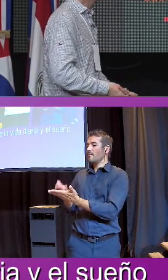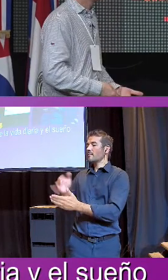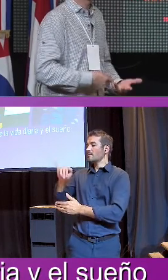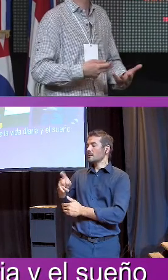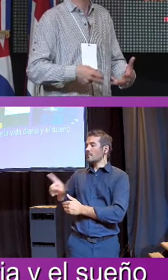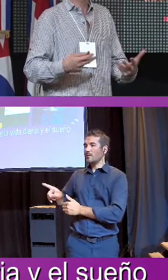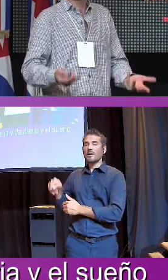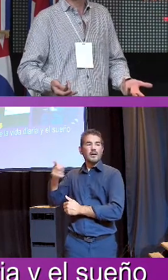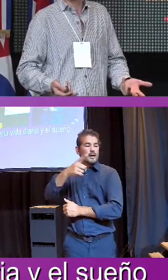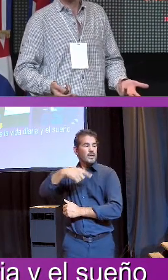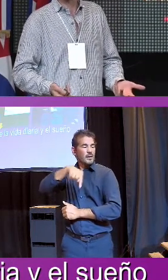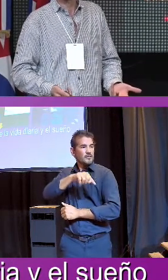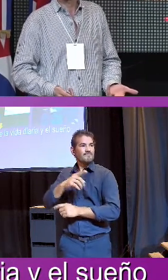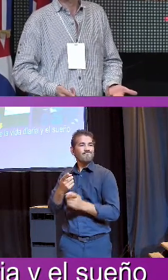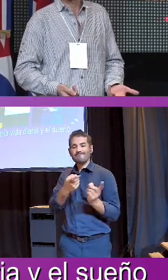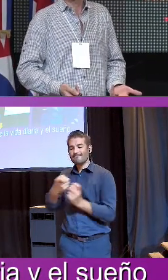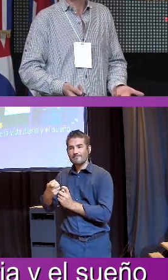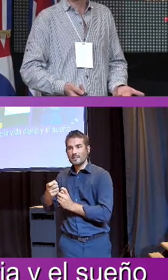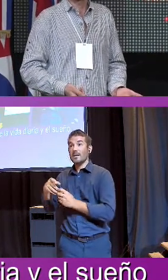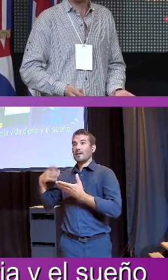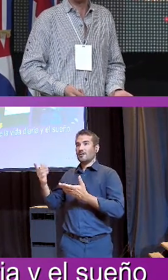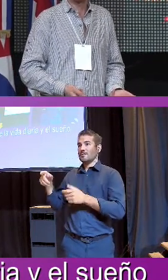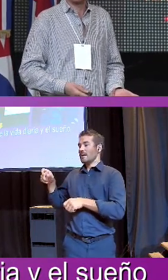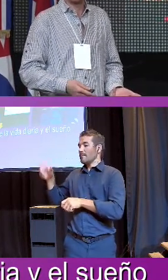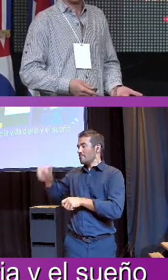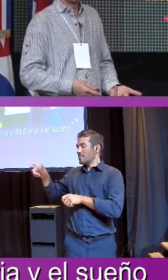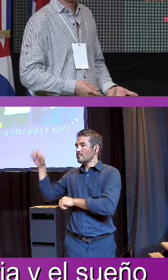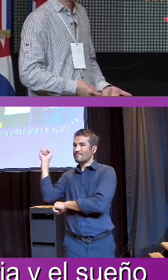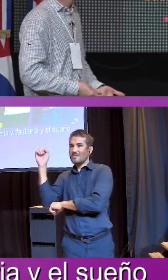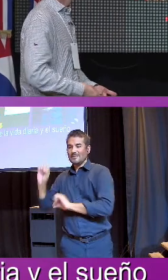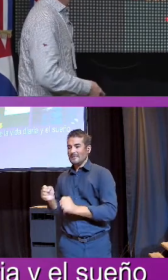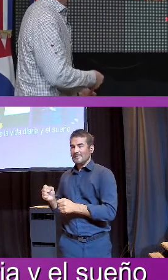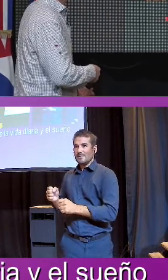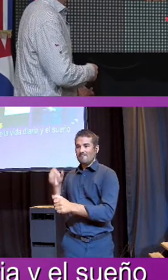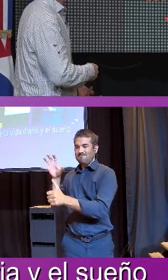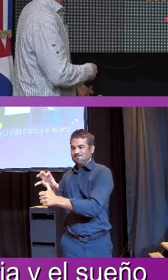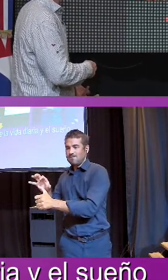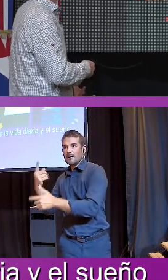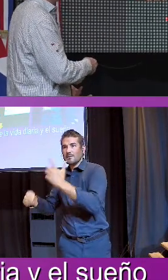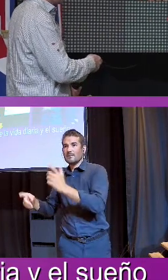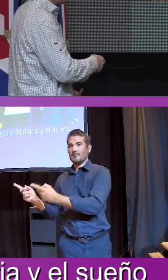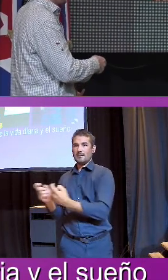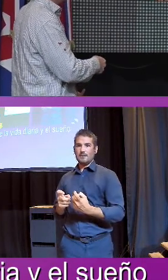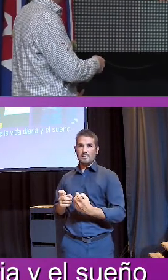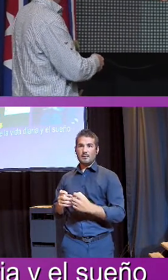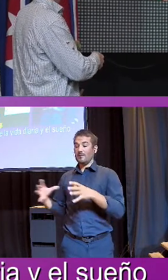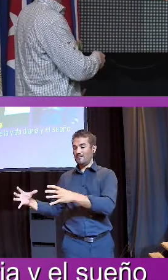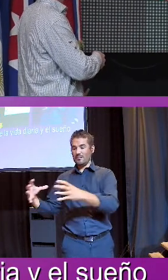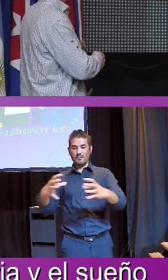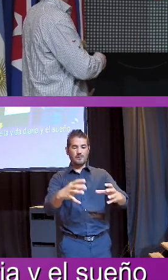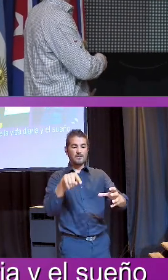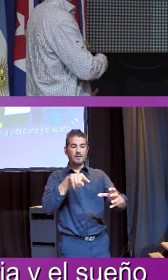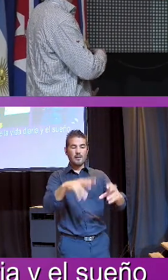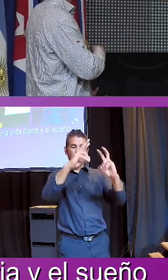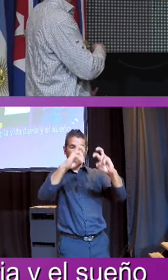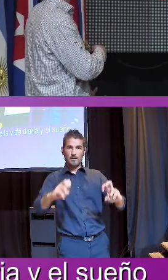difíciles y que no respondieron a los abordajes de primera línea, ¿sí? Entonces por eso es ese tipo de población.